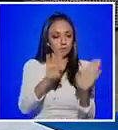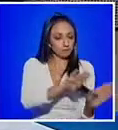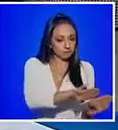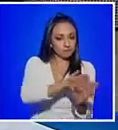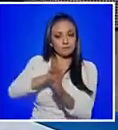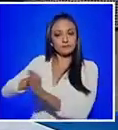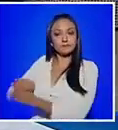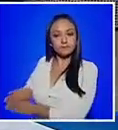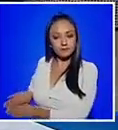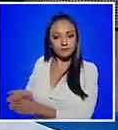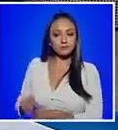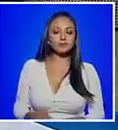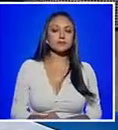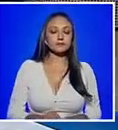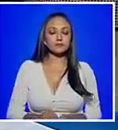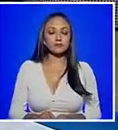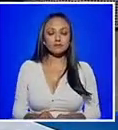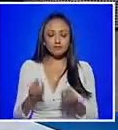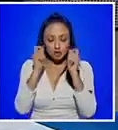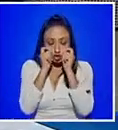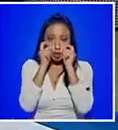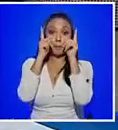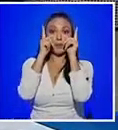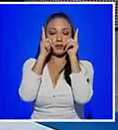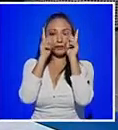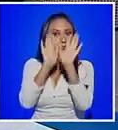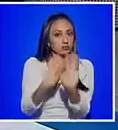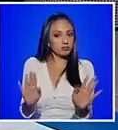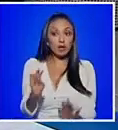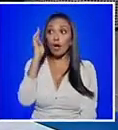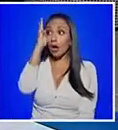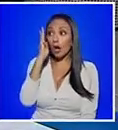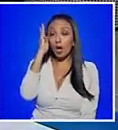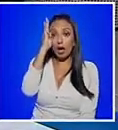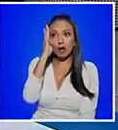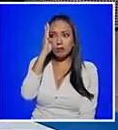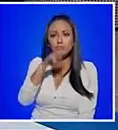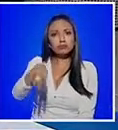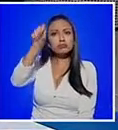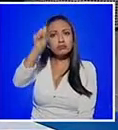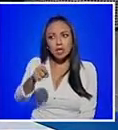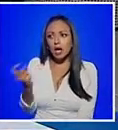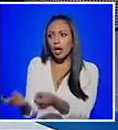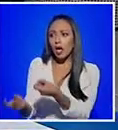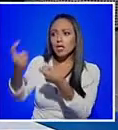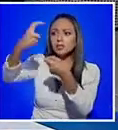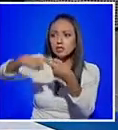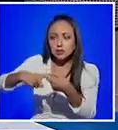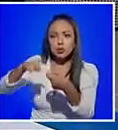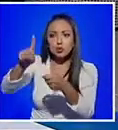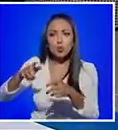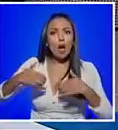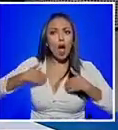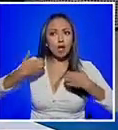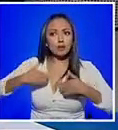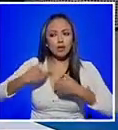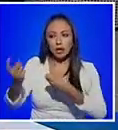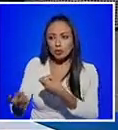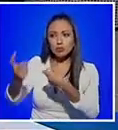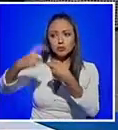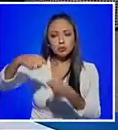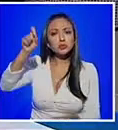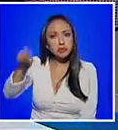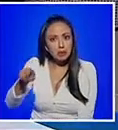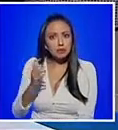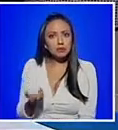de tema porque de forma sorpresiva el exalcalde Jorge Yunda inscribió su candidatura a la alcaldía de Quito. Lo hizo pese